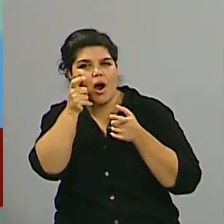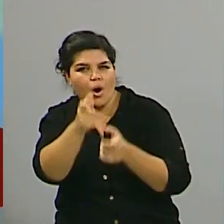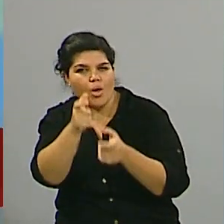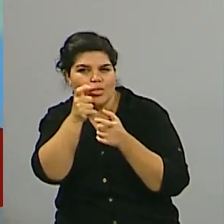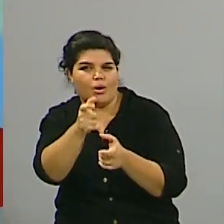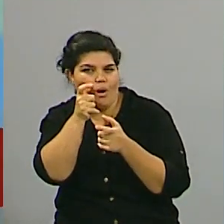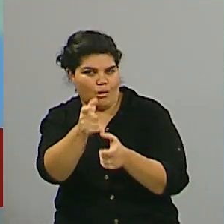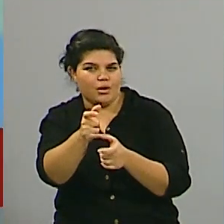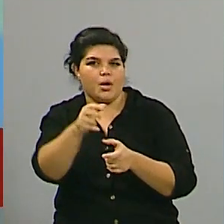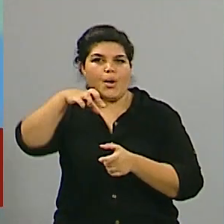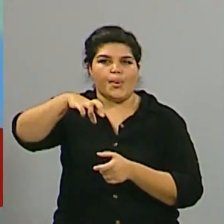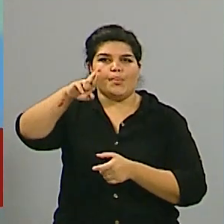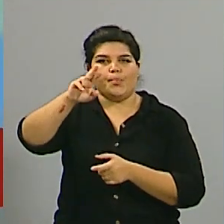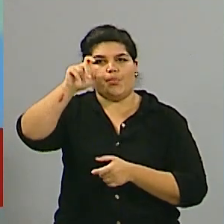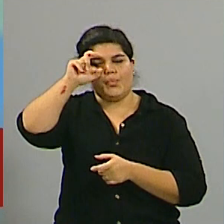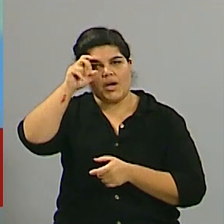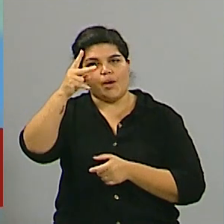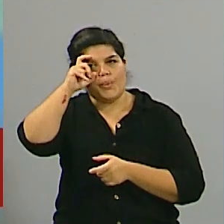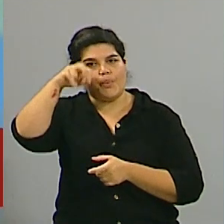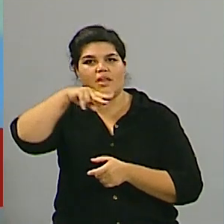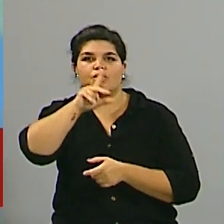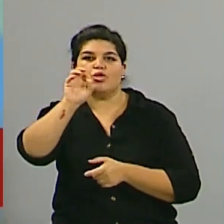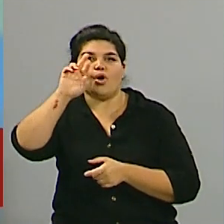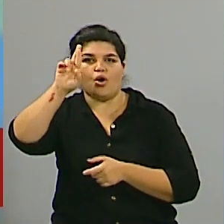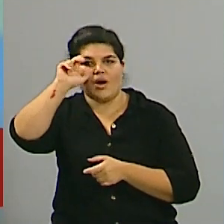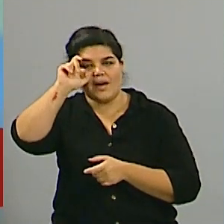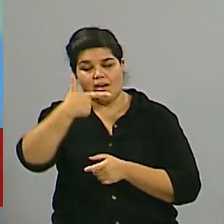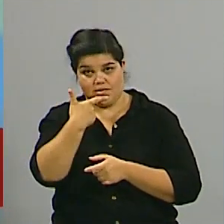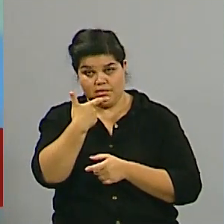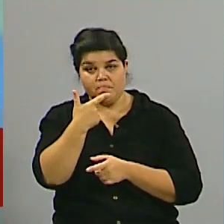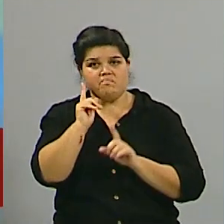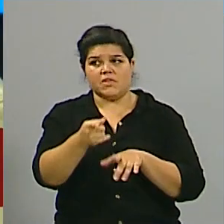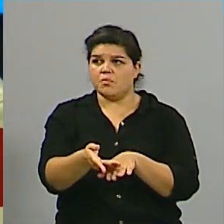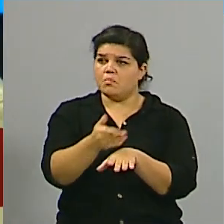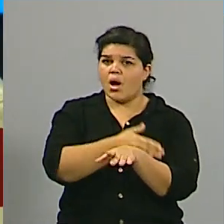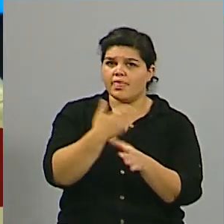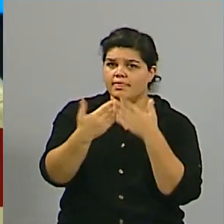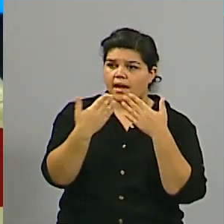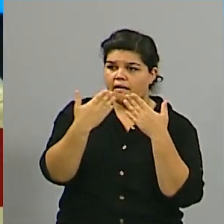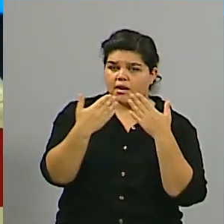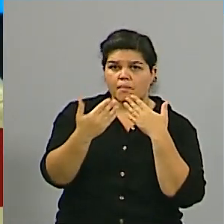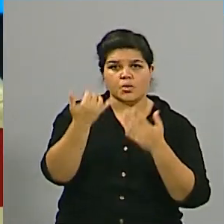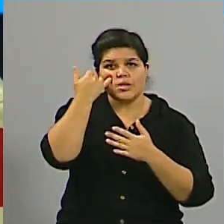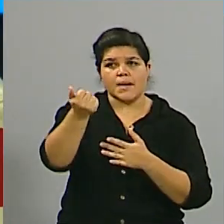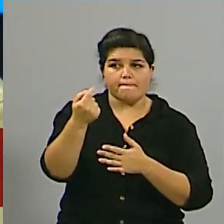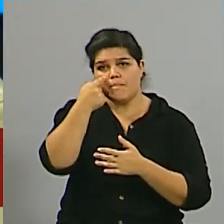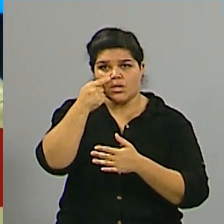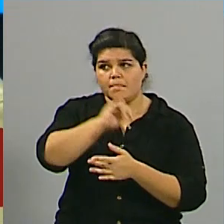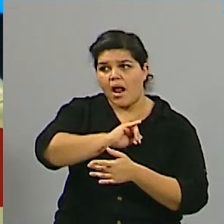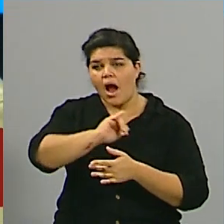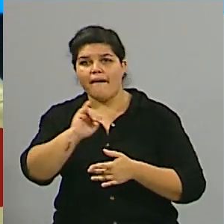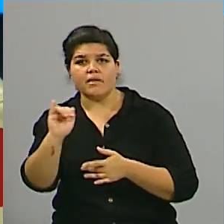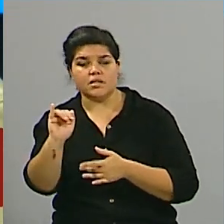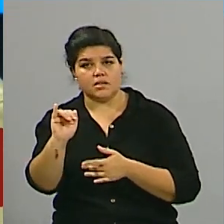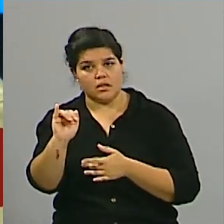subcomisario de una zona del departamento de Las Heras, y nos decía, nosotros hemos hablado con el municipio y le hemos dicho que tenemos la predisposición de